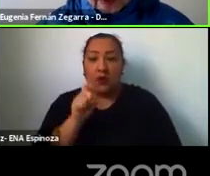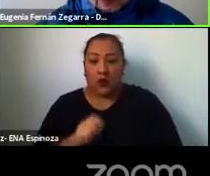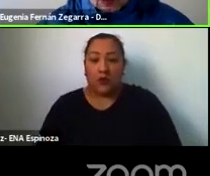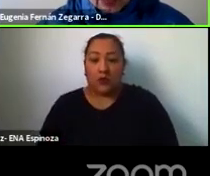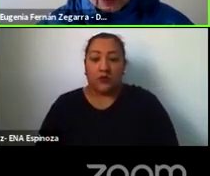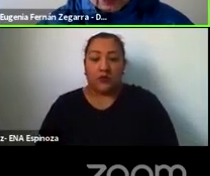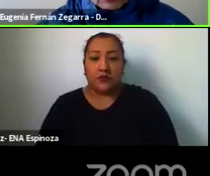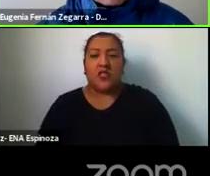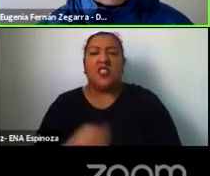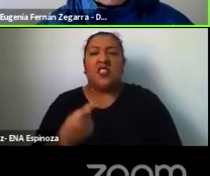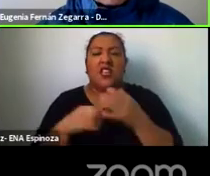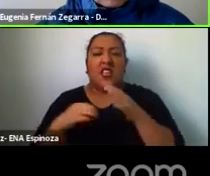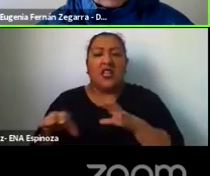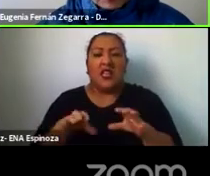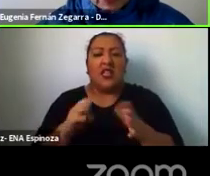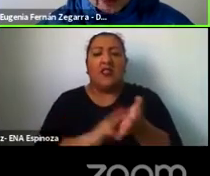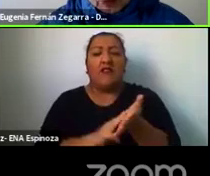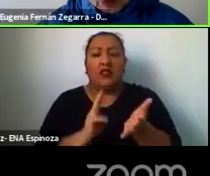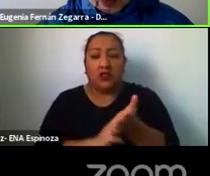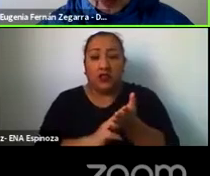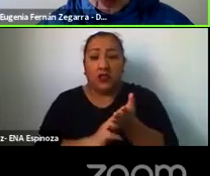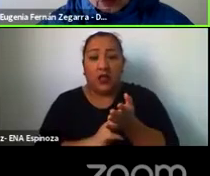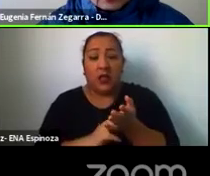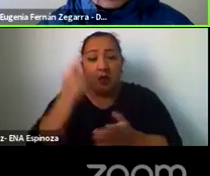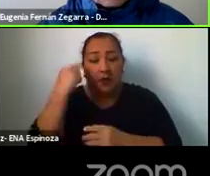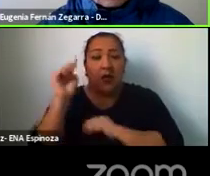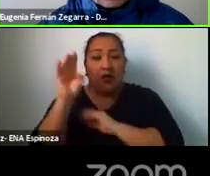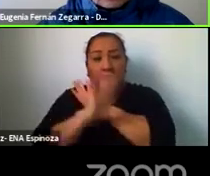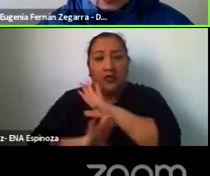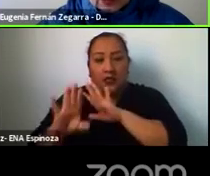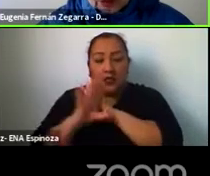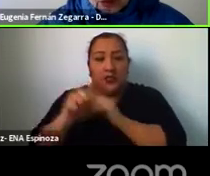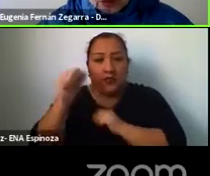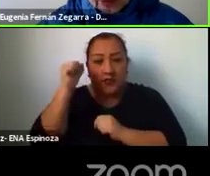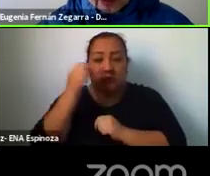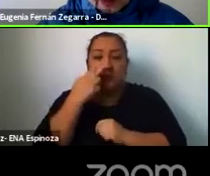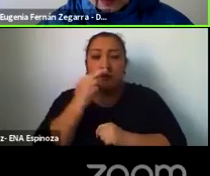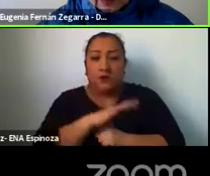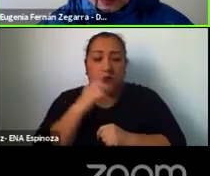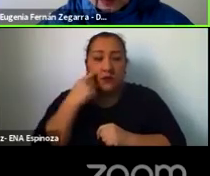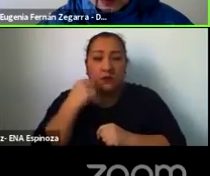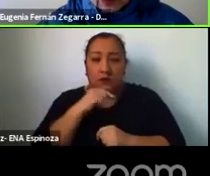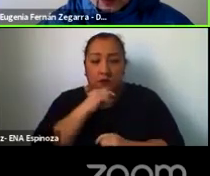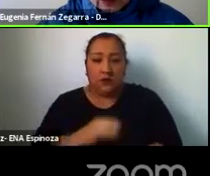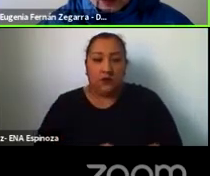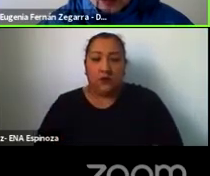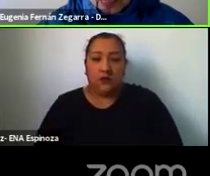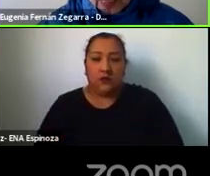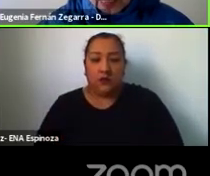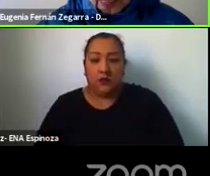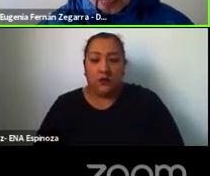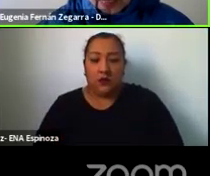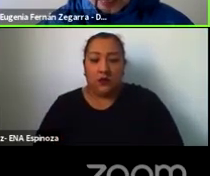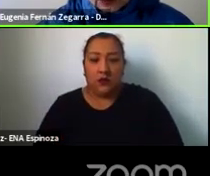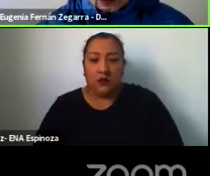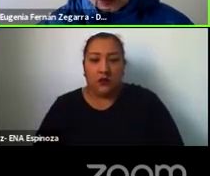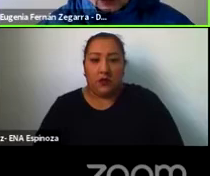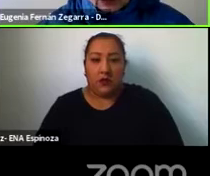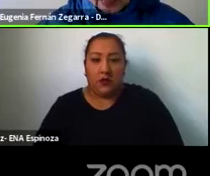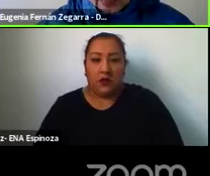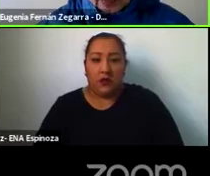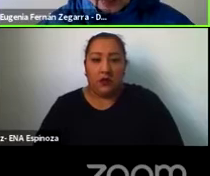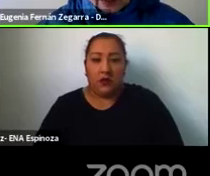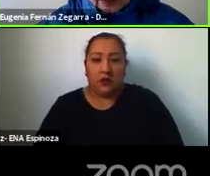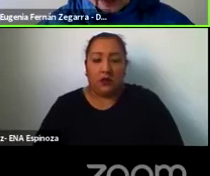¿qué está haciendo la Defensoría del Pueblo para proteger los derechos de los niños, niñas y adolescentes en esa región? En el